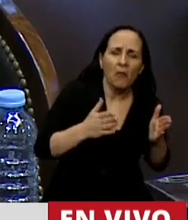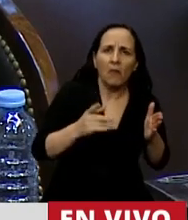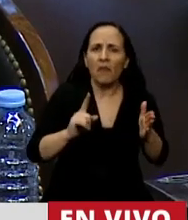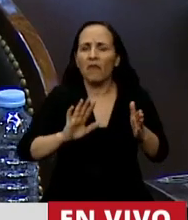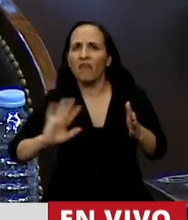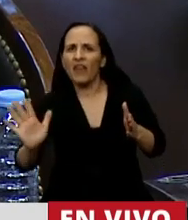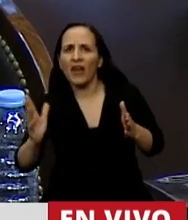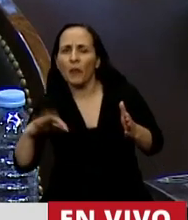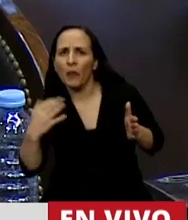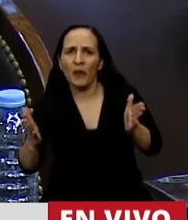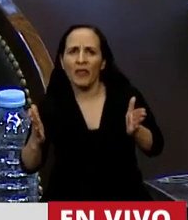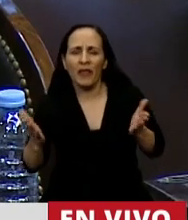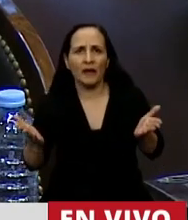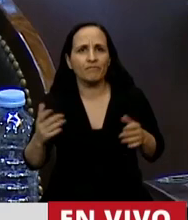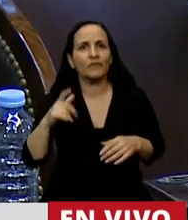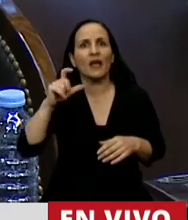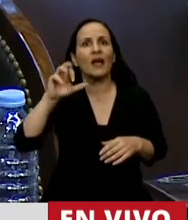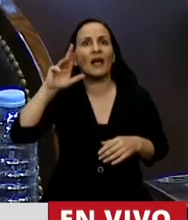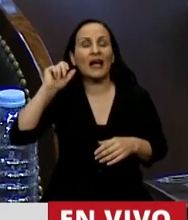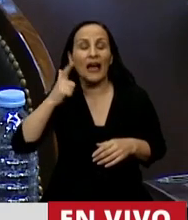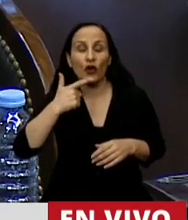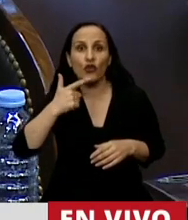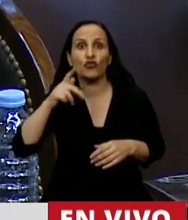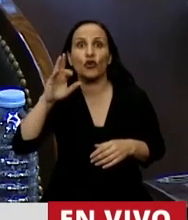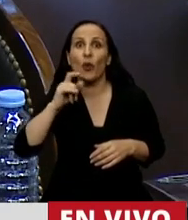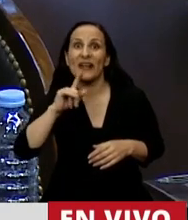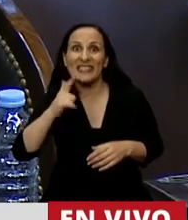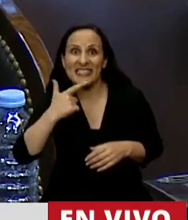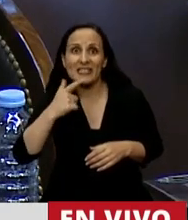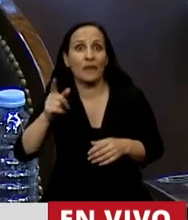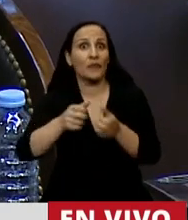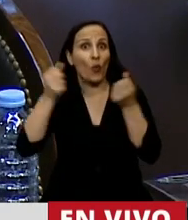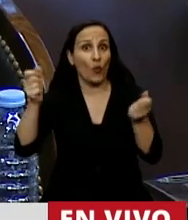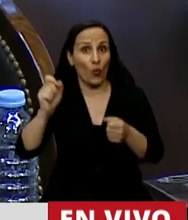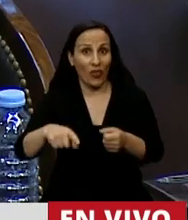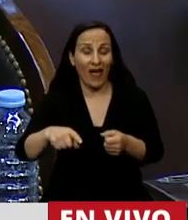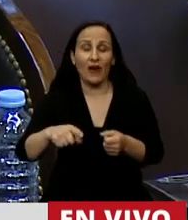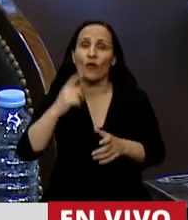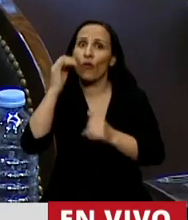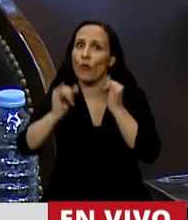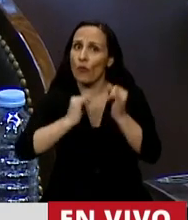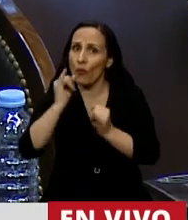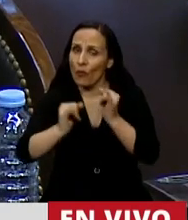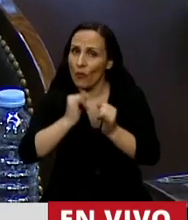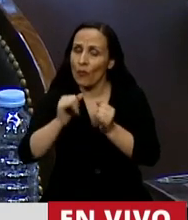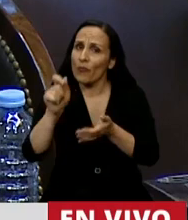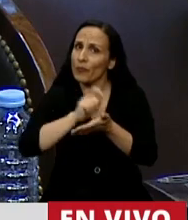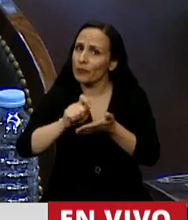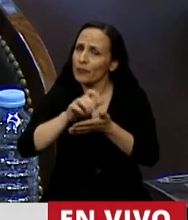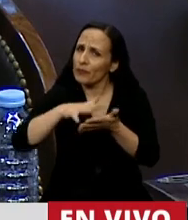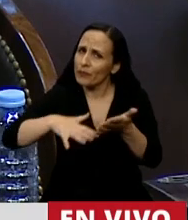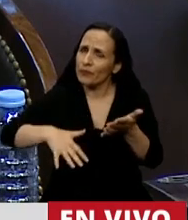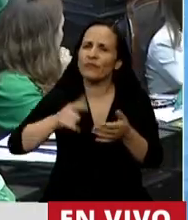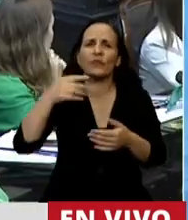El periodista Carlos Roberts, en un diario de tirada nacional, cuenta la historia